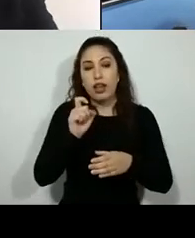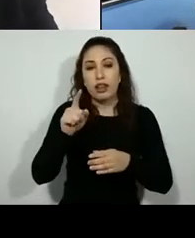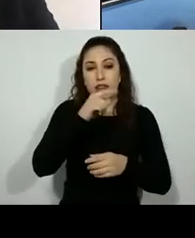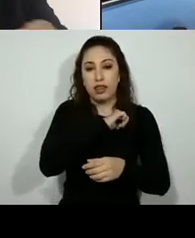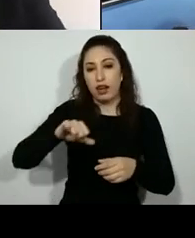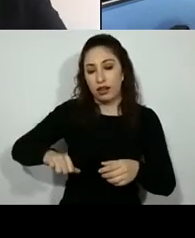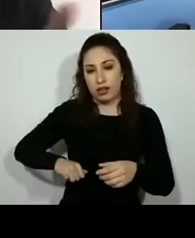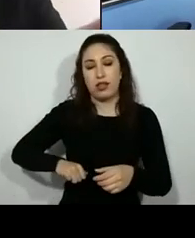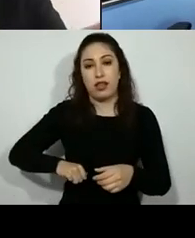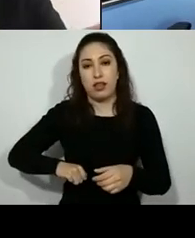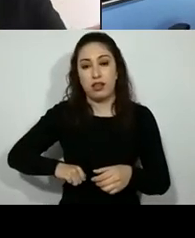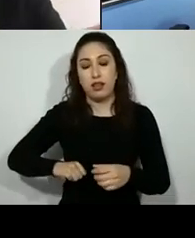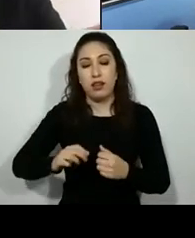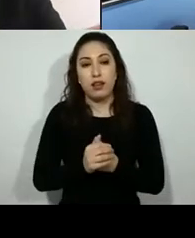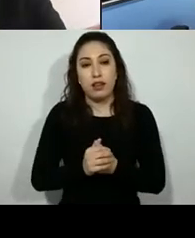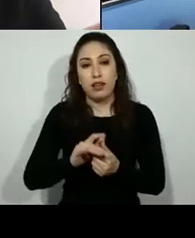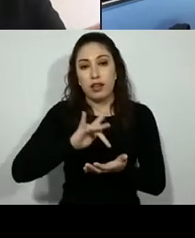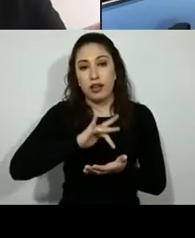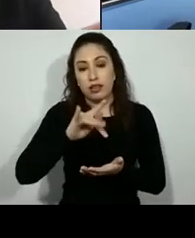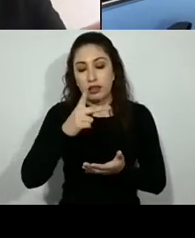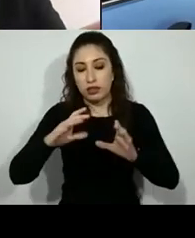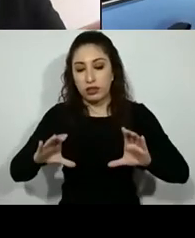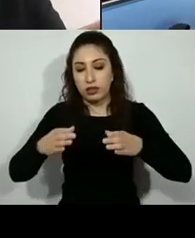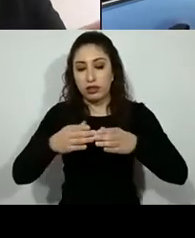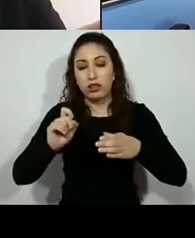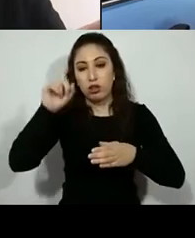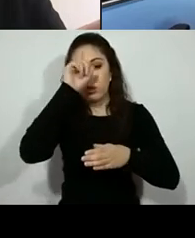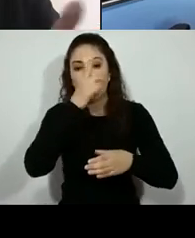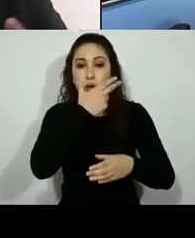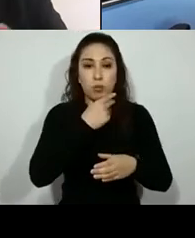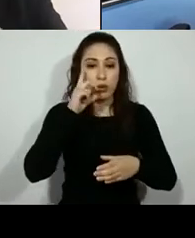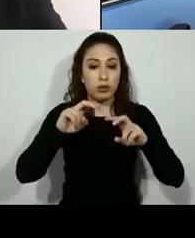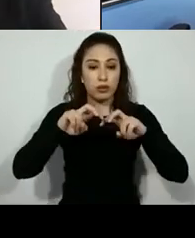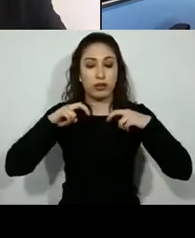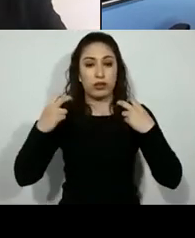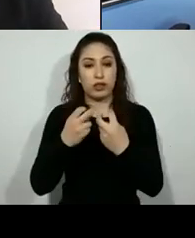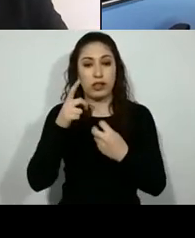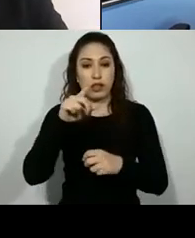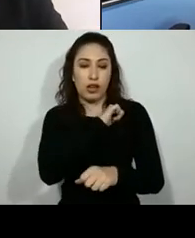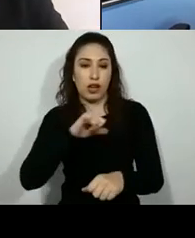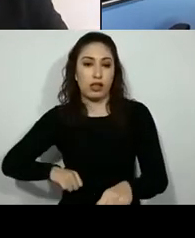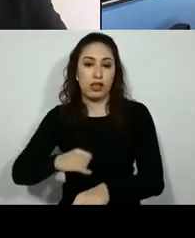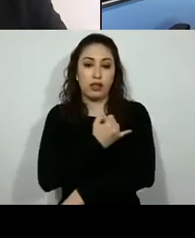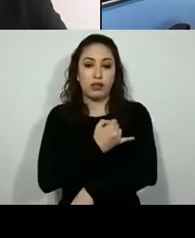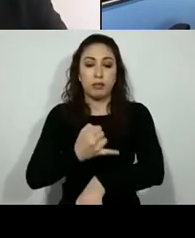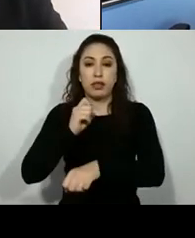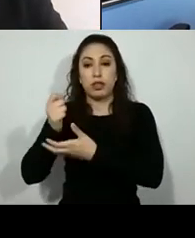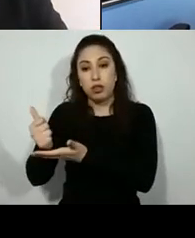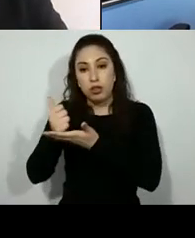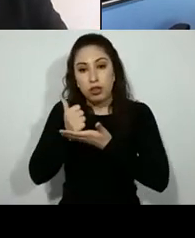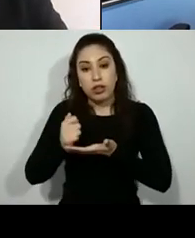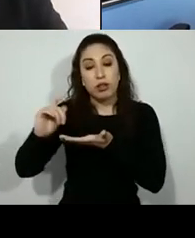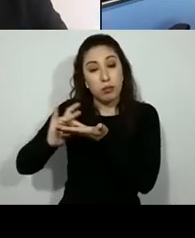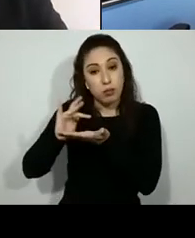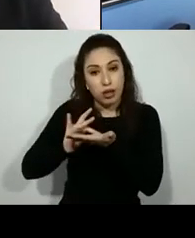agradecer al Consejo, a las concejalas y concejales de Iztapalapa, su acompañamiento y apoyo